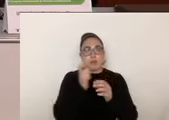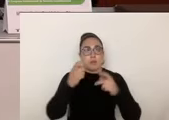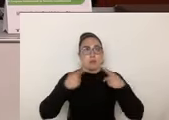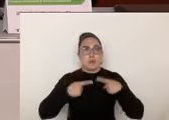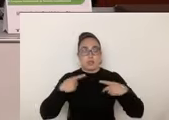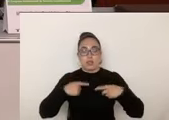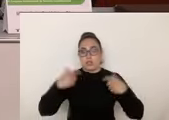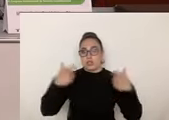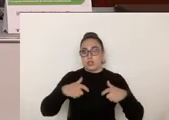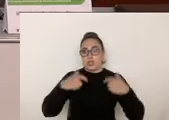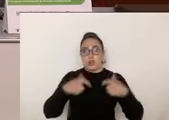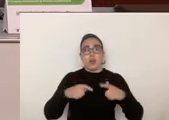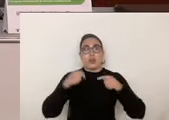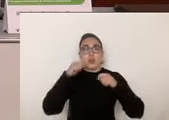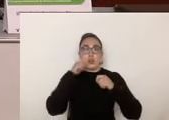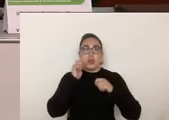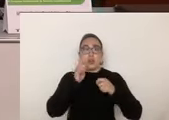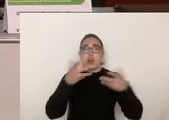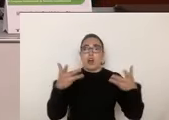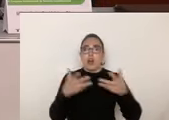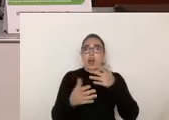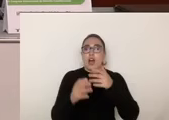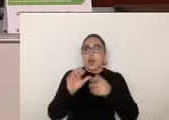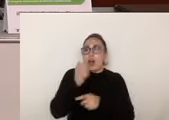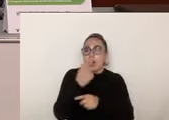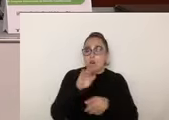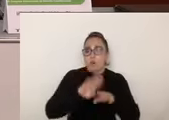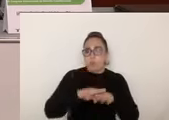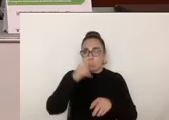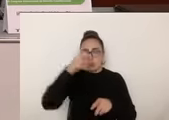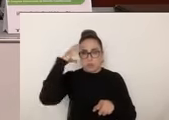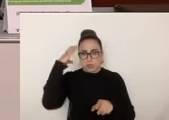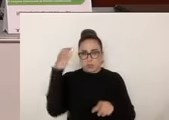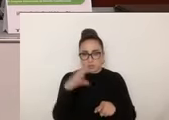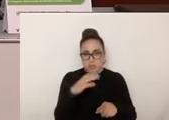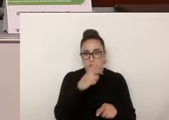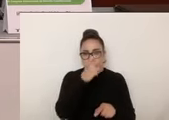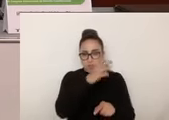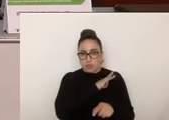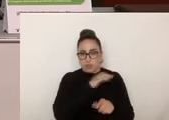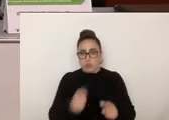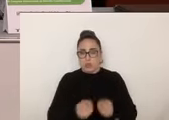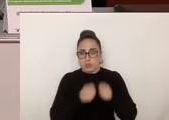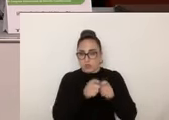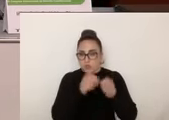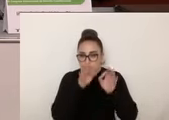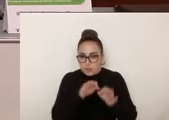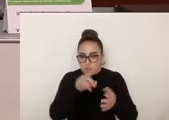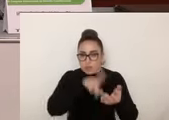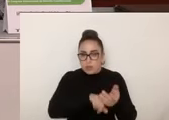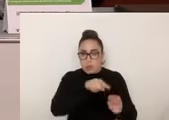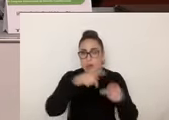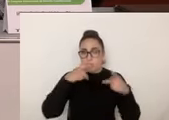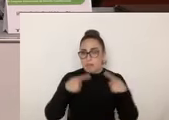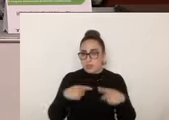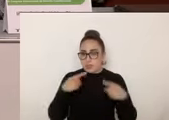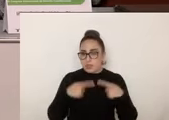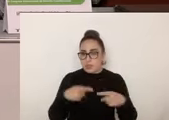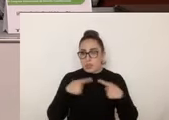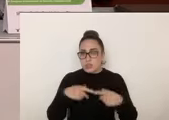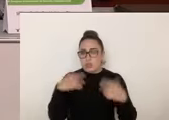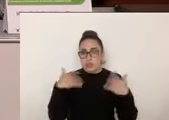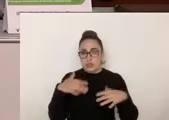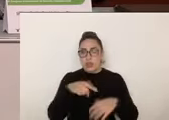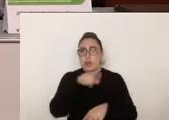que tiene que ver con una adecuada moralización de lo que ocurre en los delitos de cuello blanco. Son cometidos por personas que les ha tocado la lotería